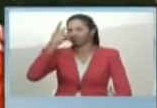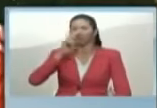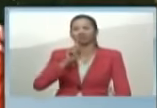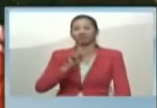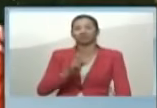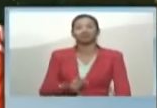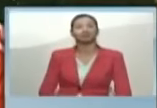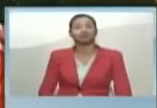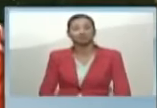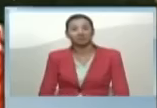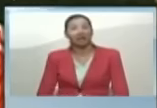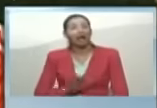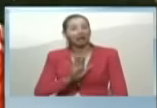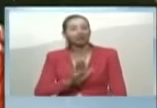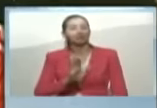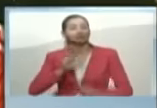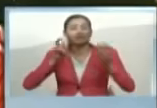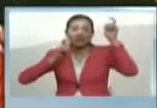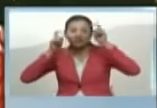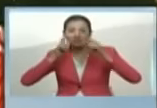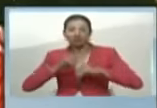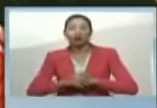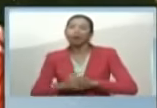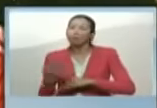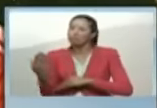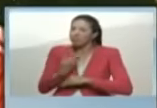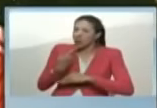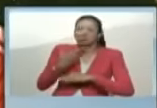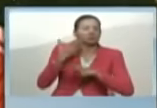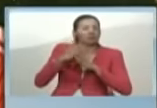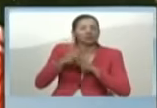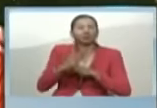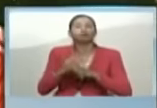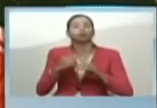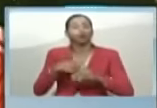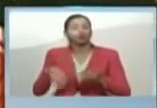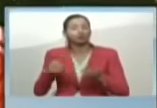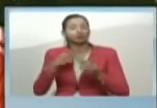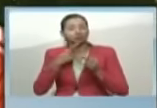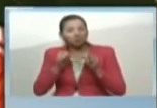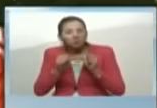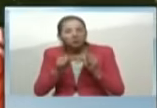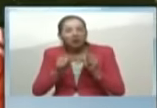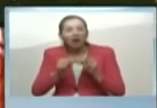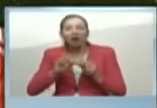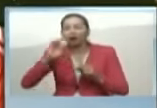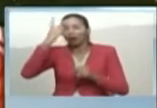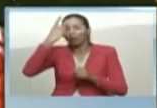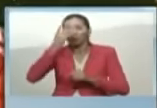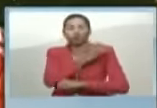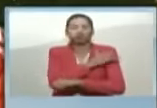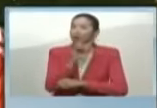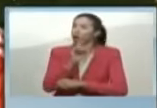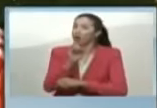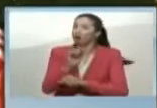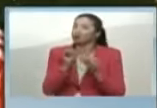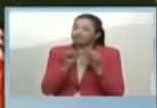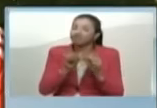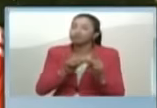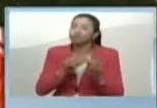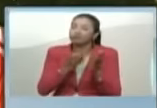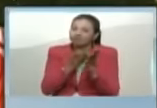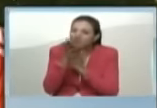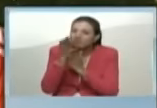Así responden los bolivarianos frente a las derrotas, ratificando su amor, su fe y su lealtad. Eso da una